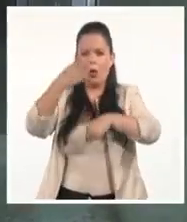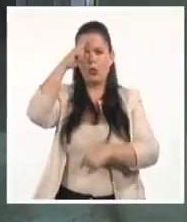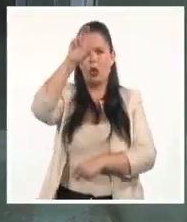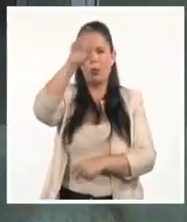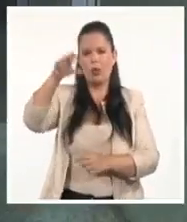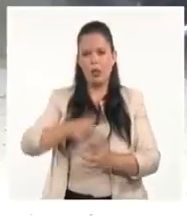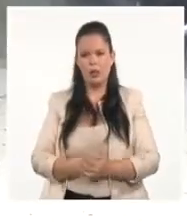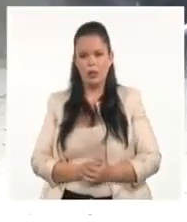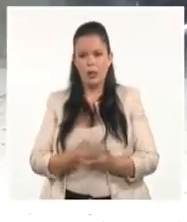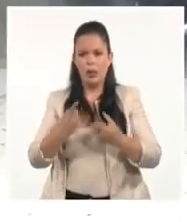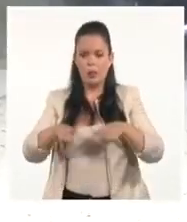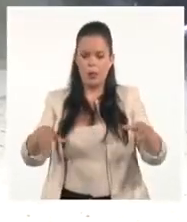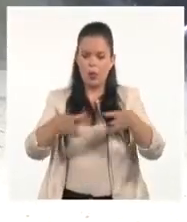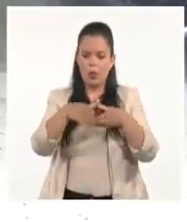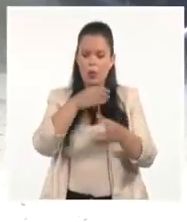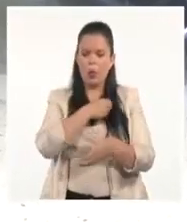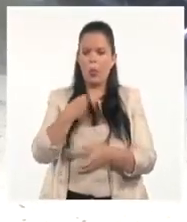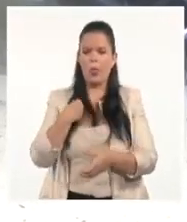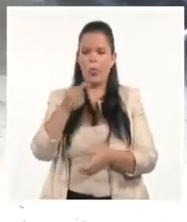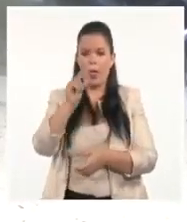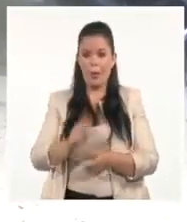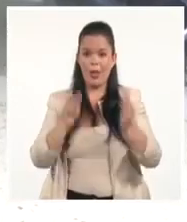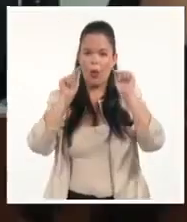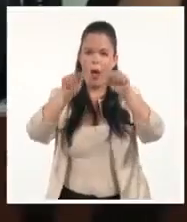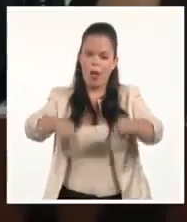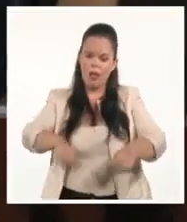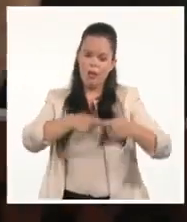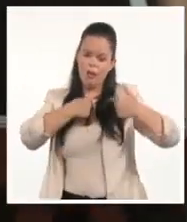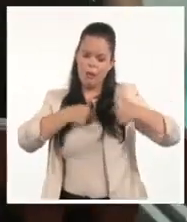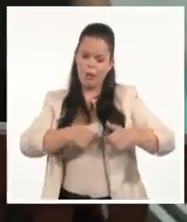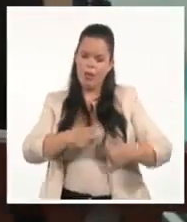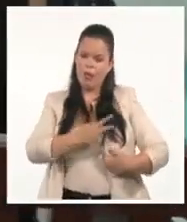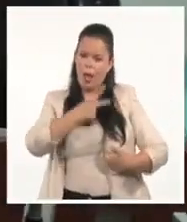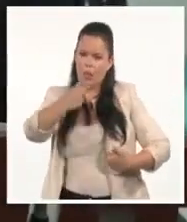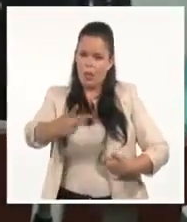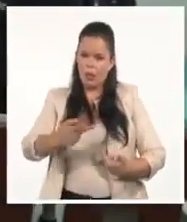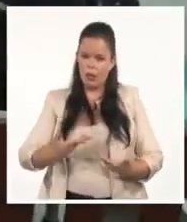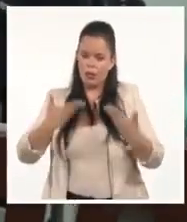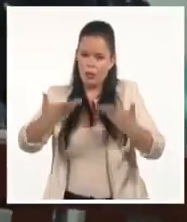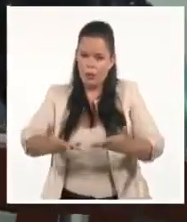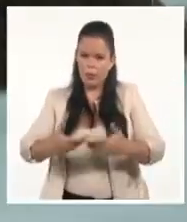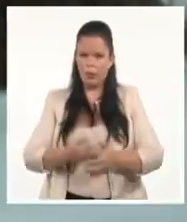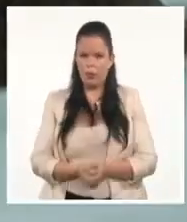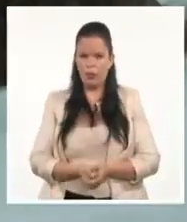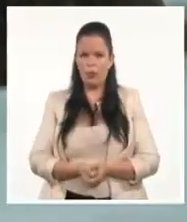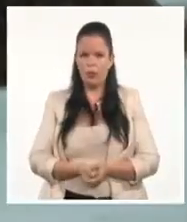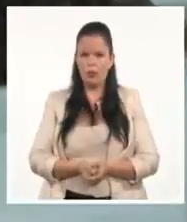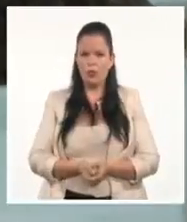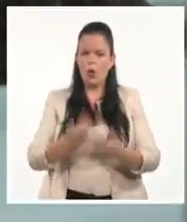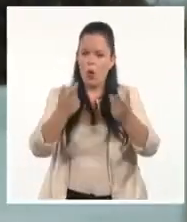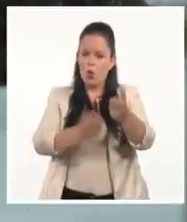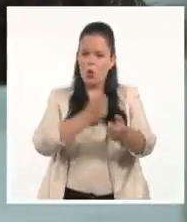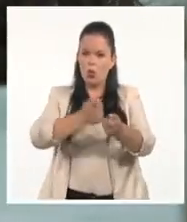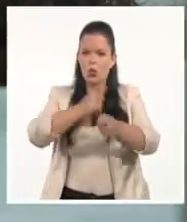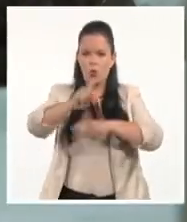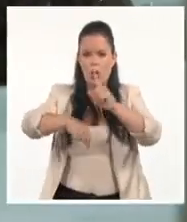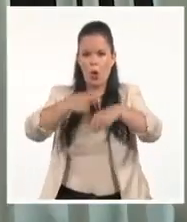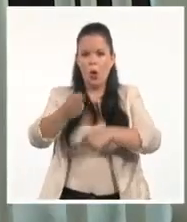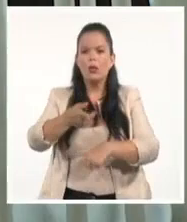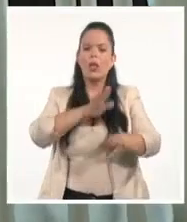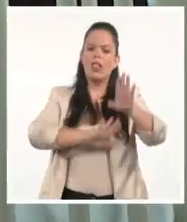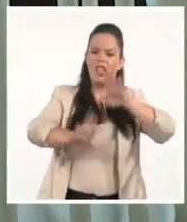la firmeza de un colectivo que demostró valentía y frustró el propósito de desestabilizar la principal institución sanitaria de